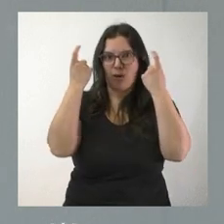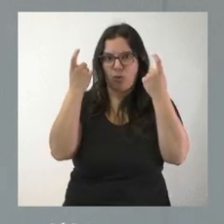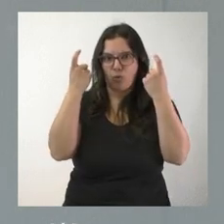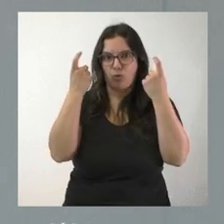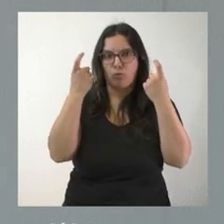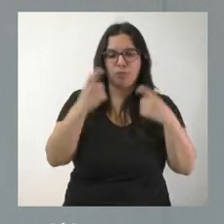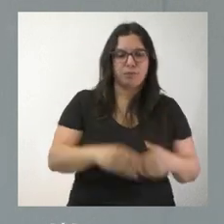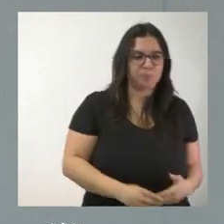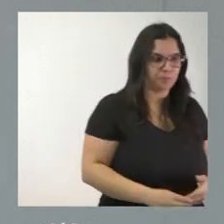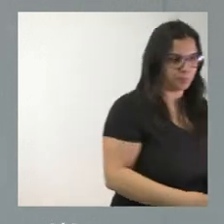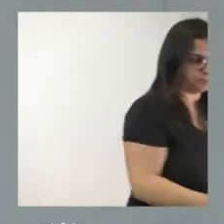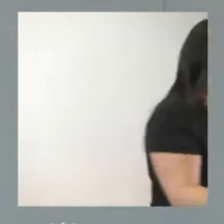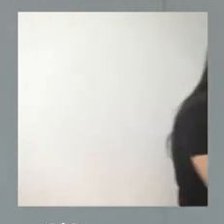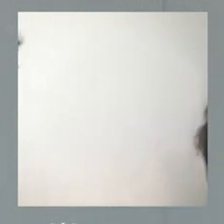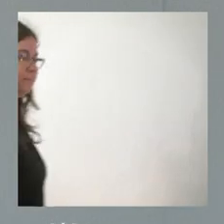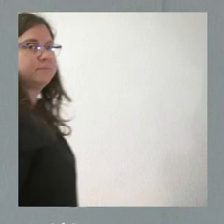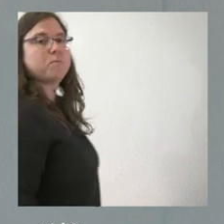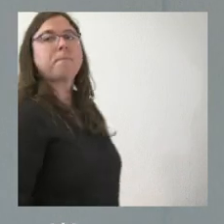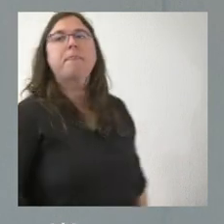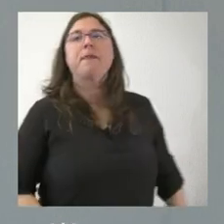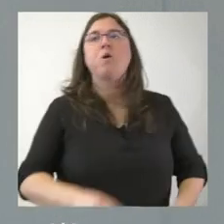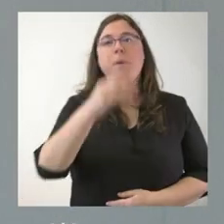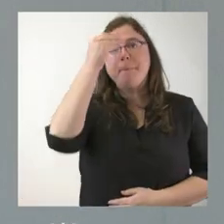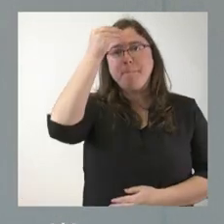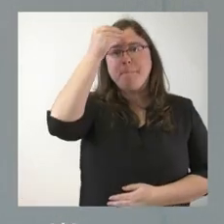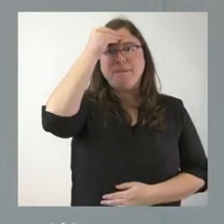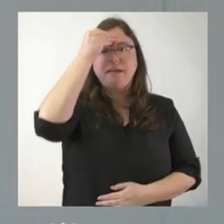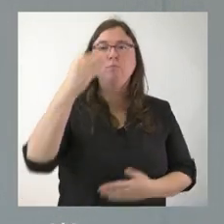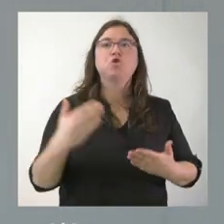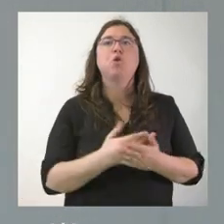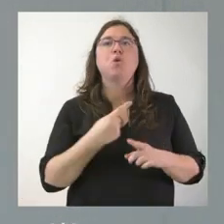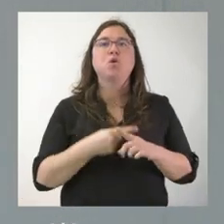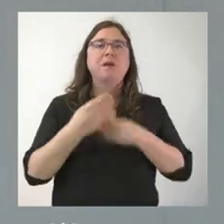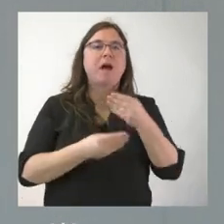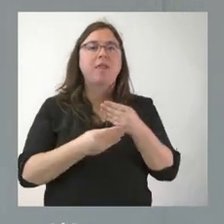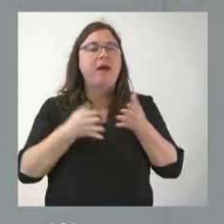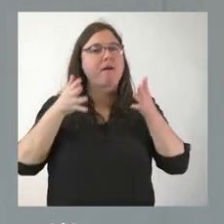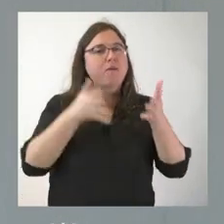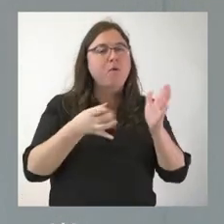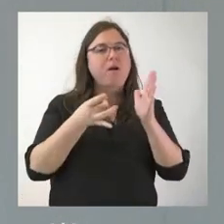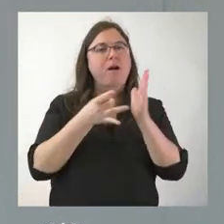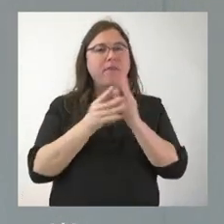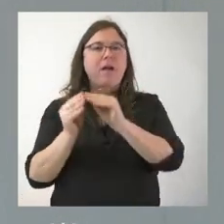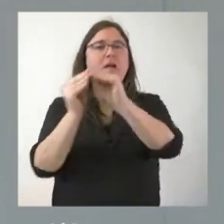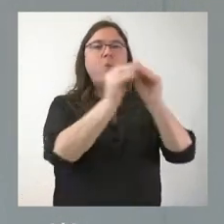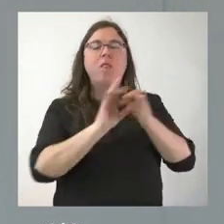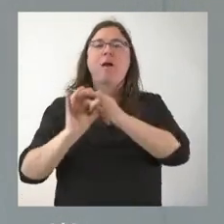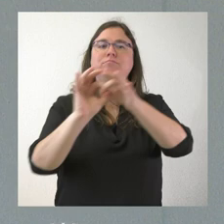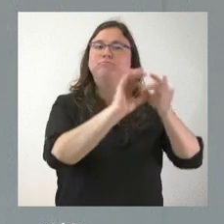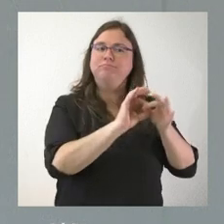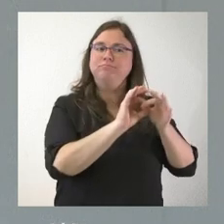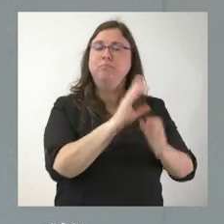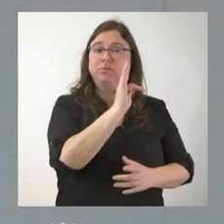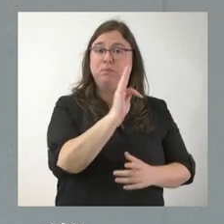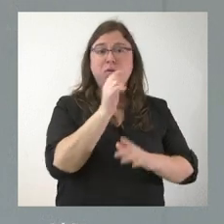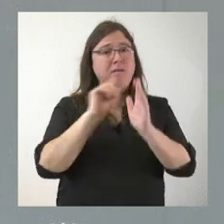parece que todo lo que se hubiera hecho en favor de la calidad de la igualdad y de la cohesión hubiera sido positivo y esta ley justo va en el lado contrario perjudica